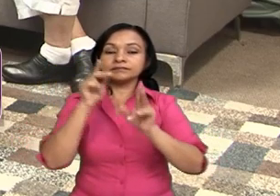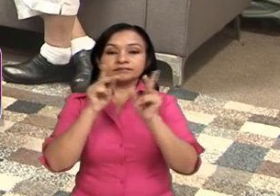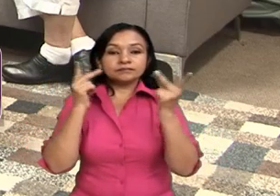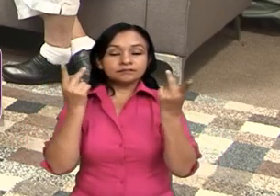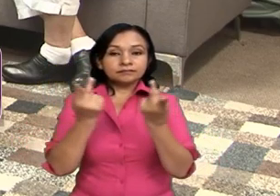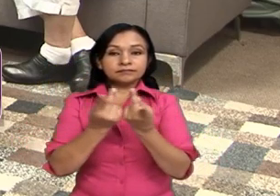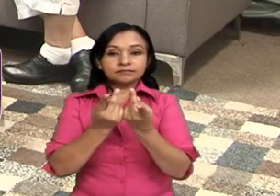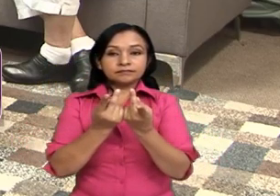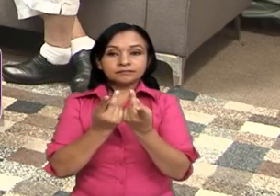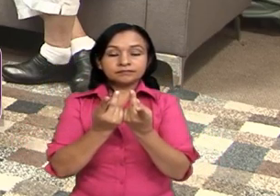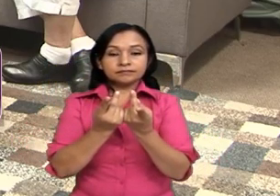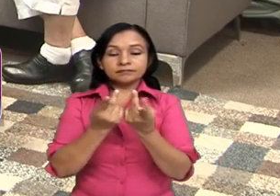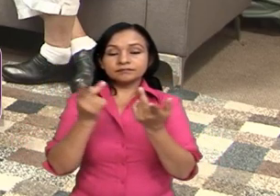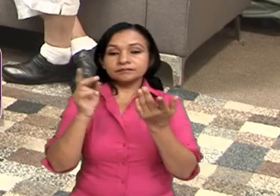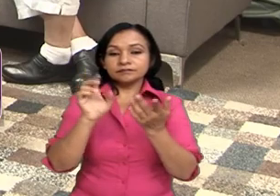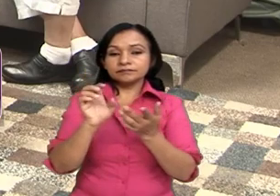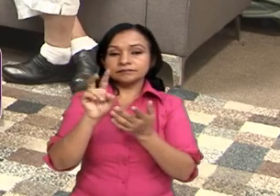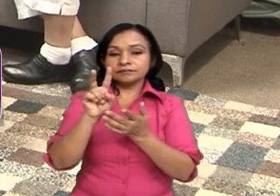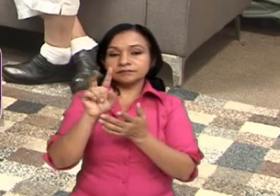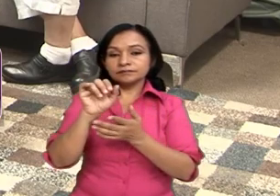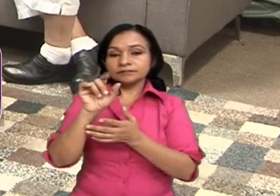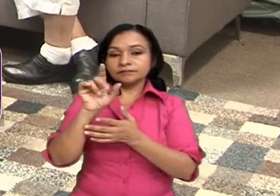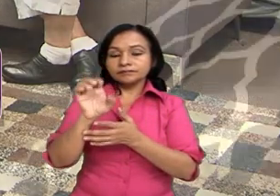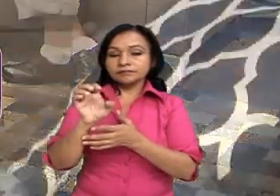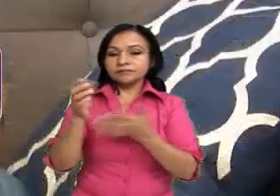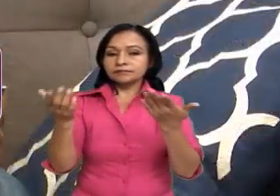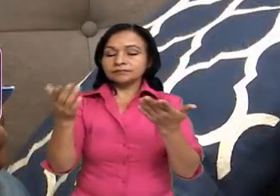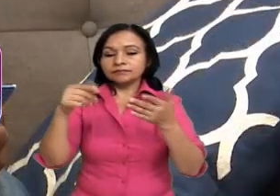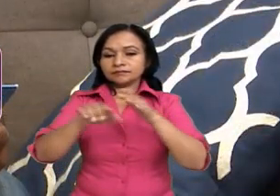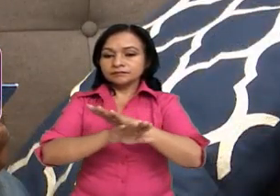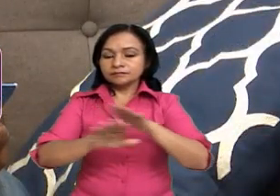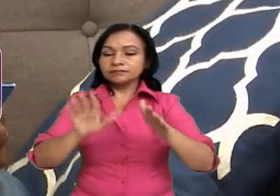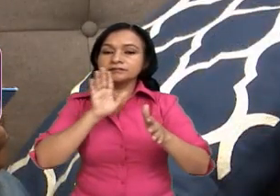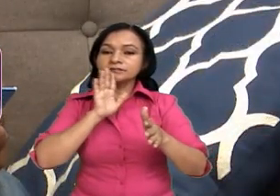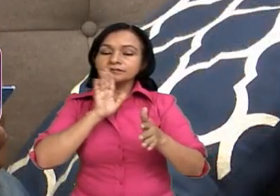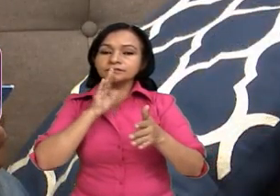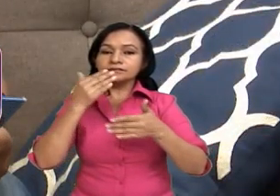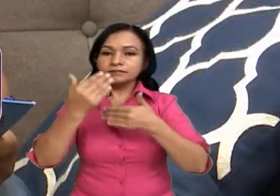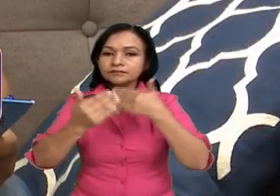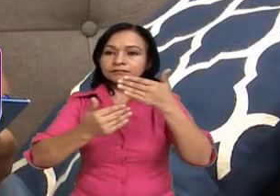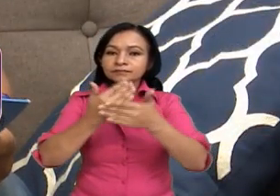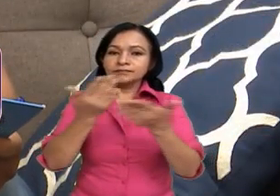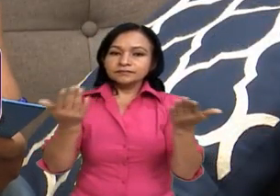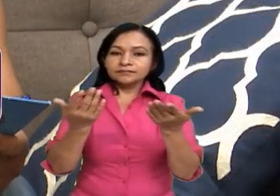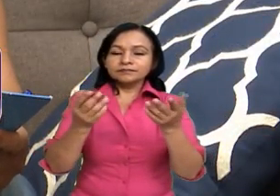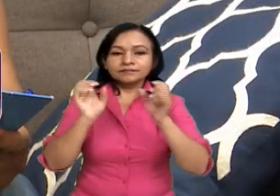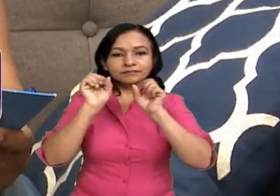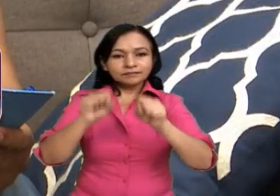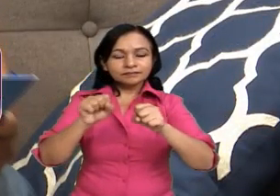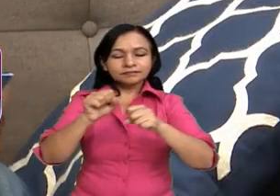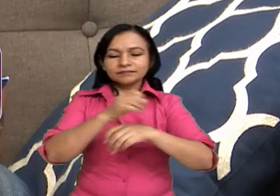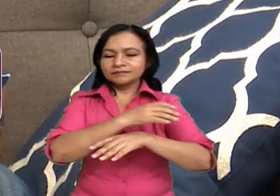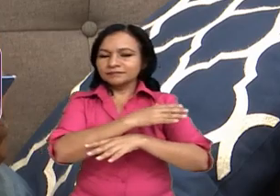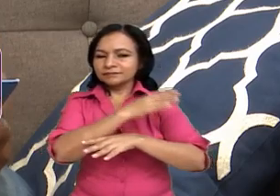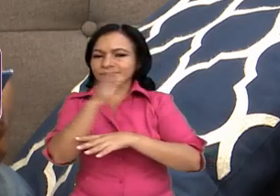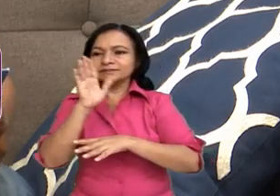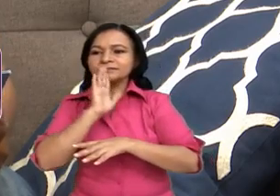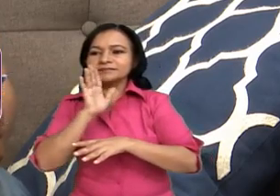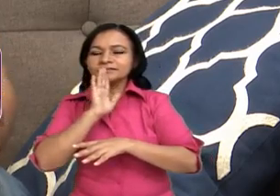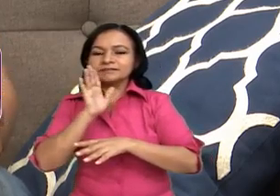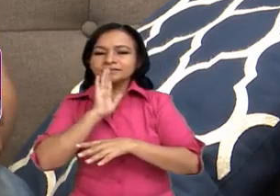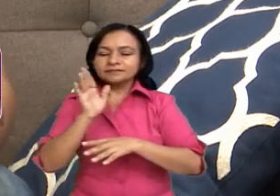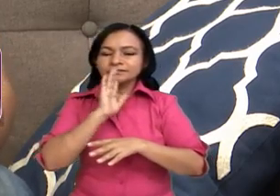nicaragüense. Compañera Vile, para ir concluyendo dentro de este proceso de conversación, pues vaya, sé que nos podríamos pasar la mañana entera acá hablando